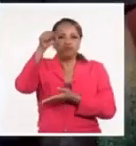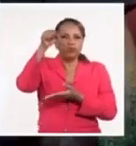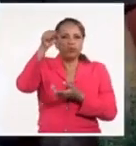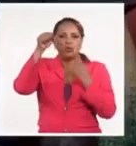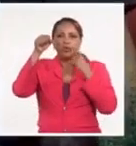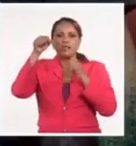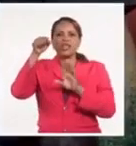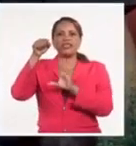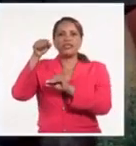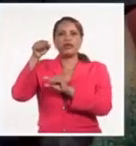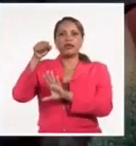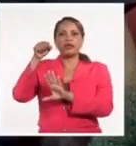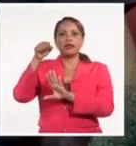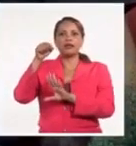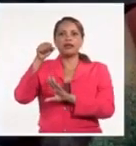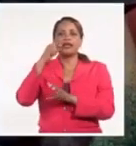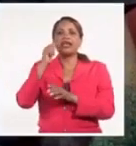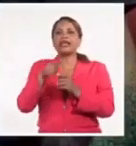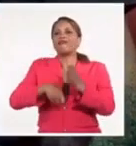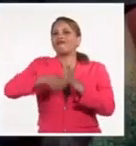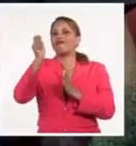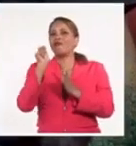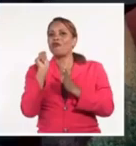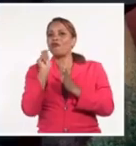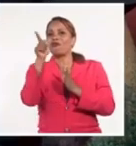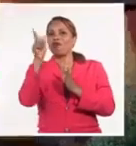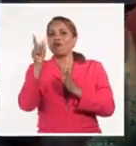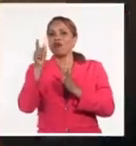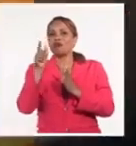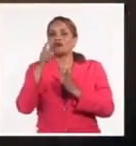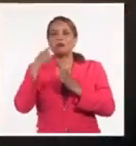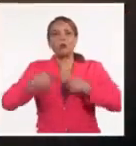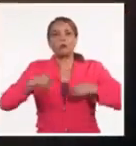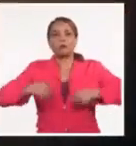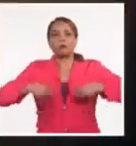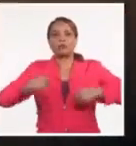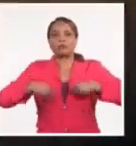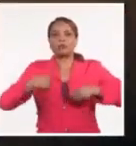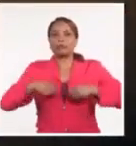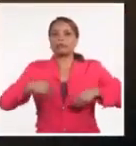cuando le pegué a Juan y después me mando a correr.